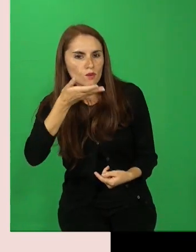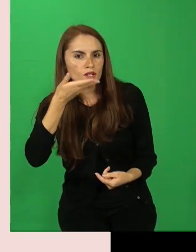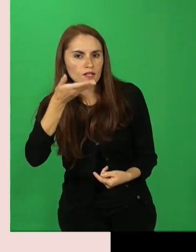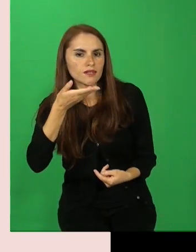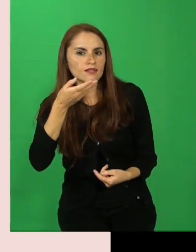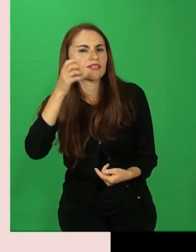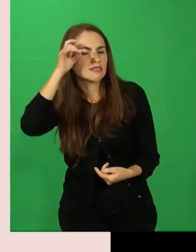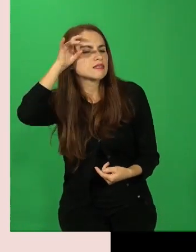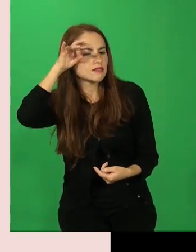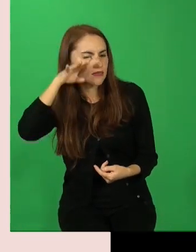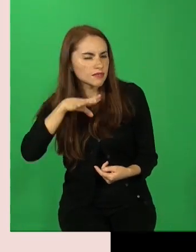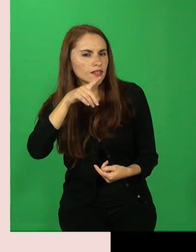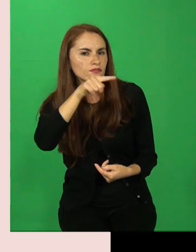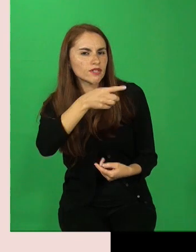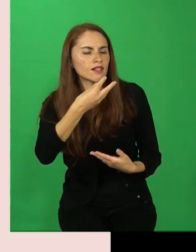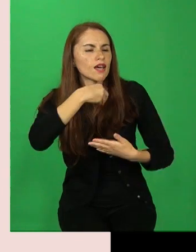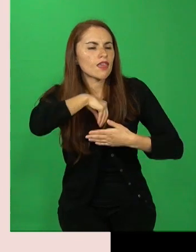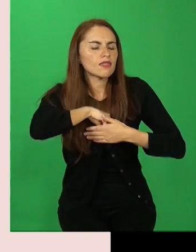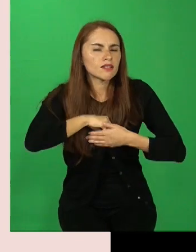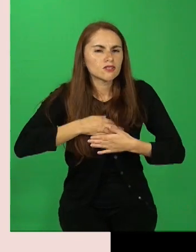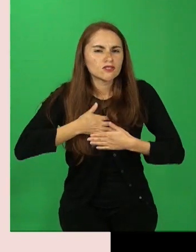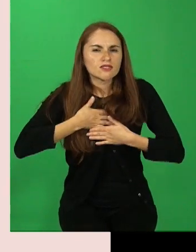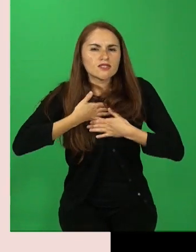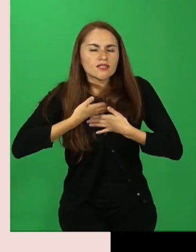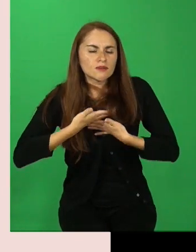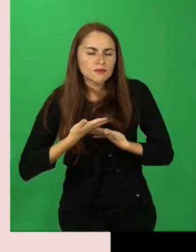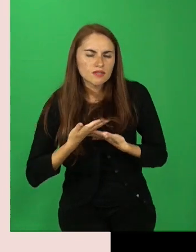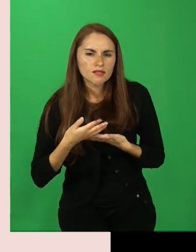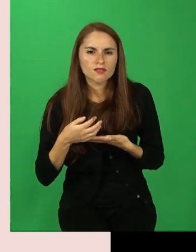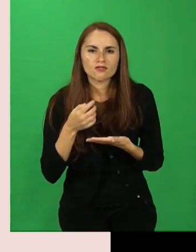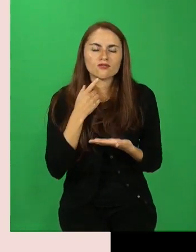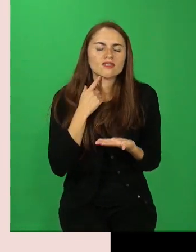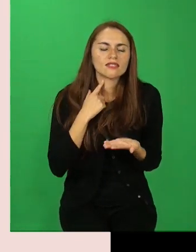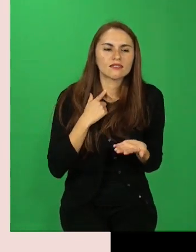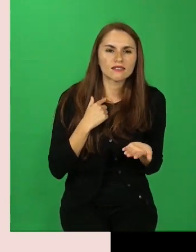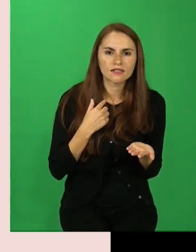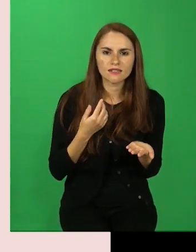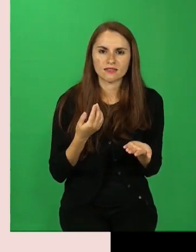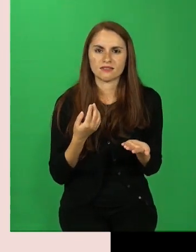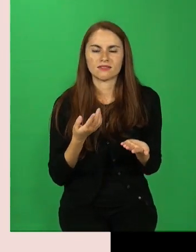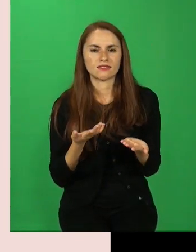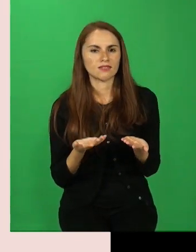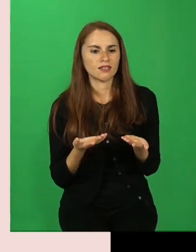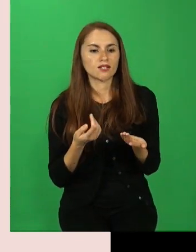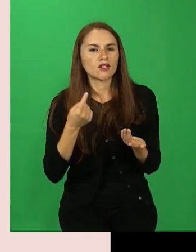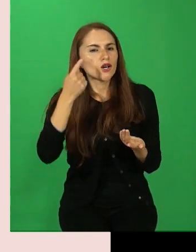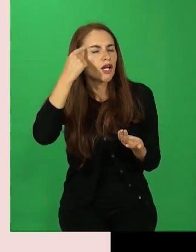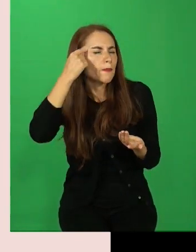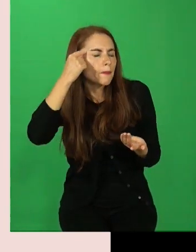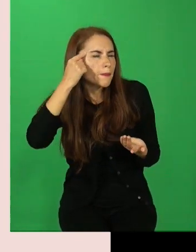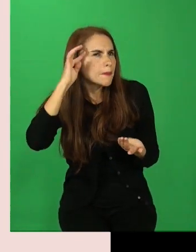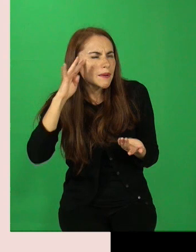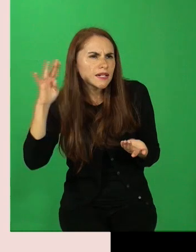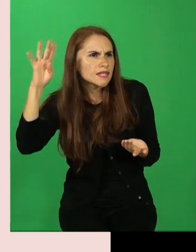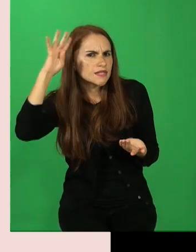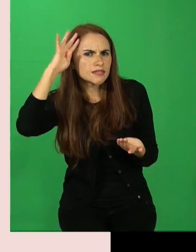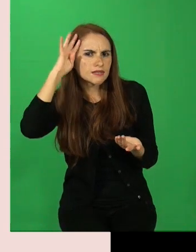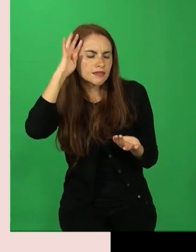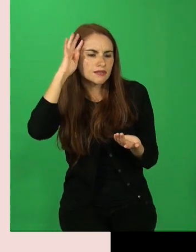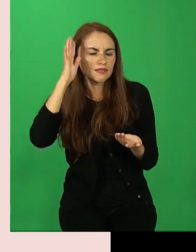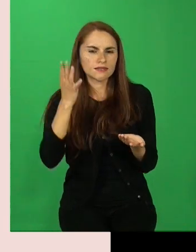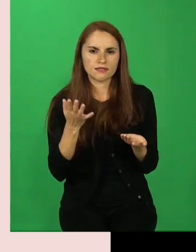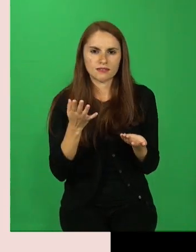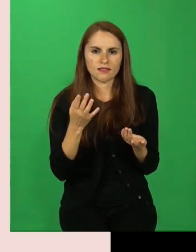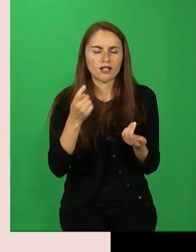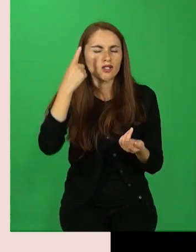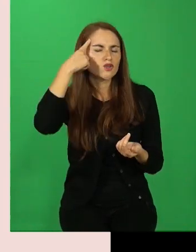que conoce la interioridad de los personajes, es decir, me puede contar lo que piensan, lo que sienten, lo